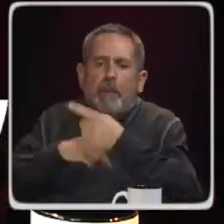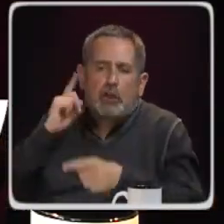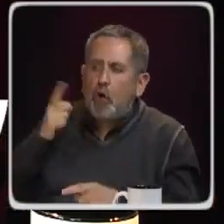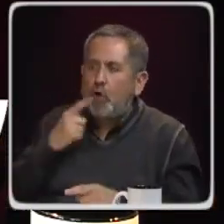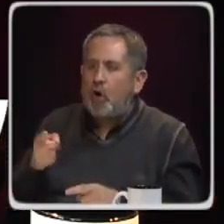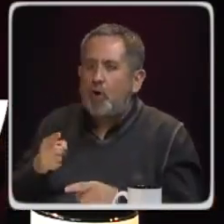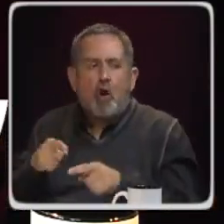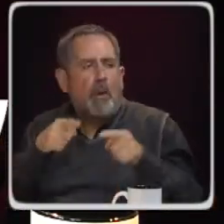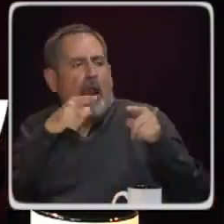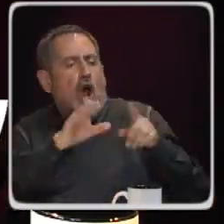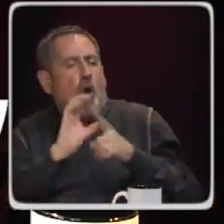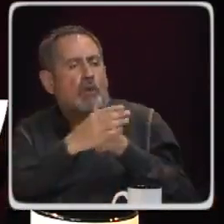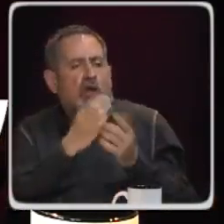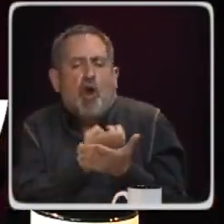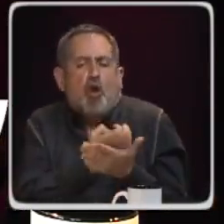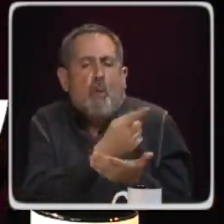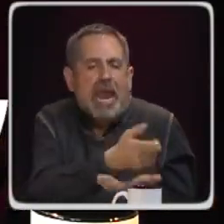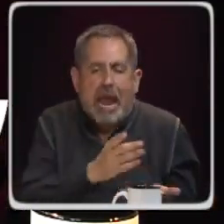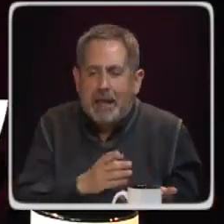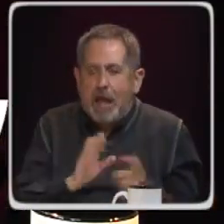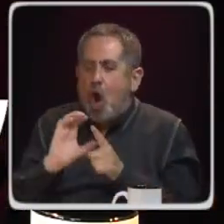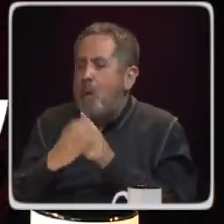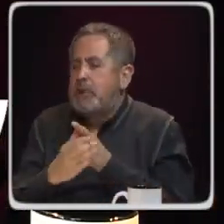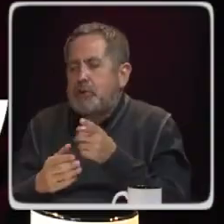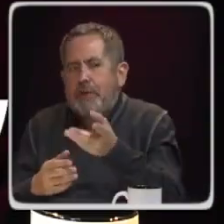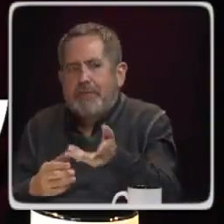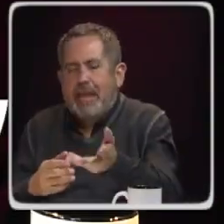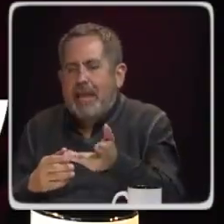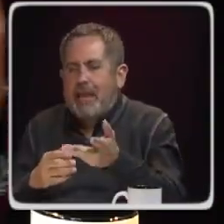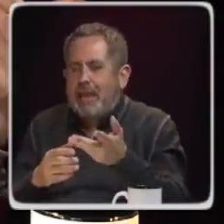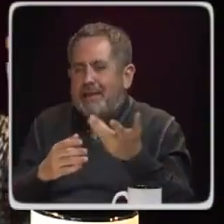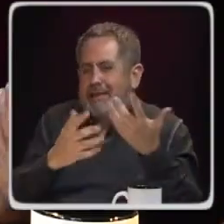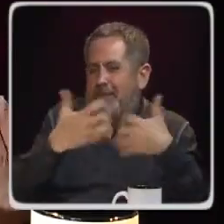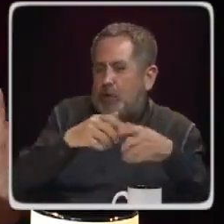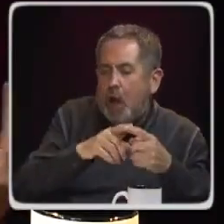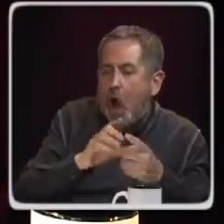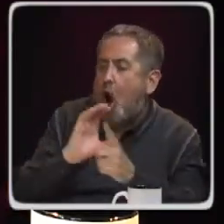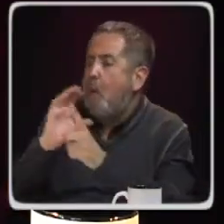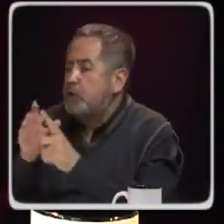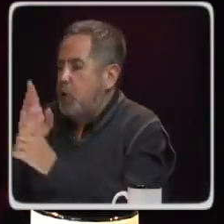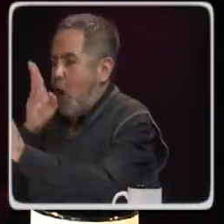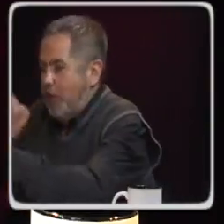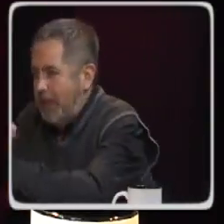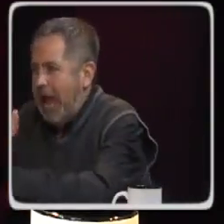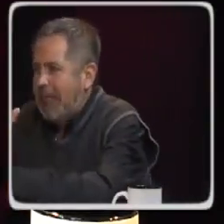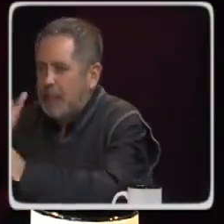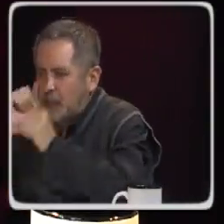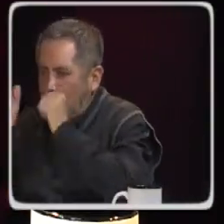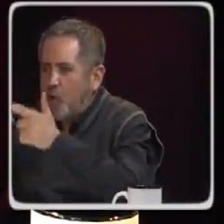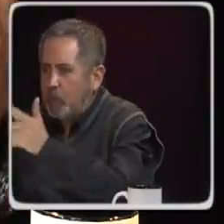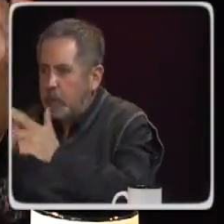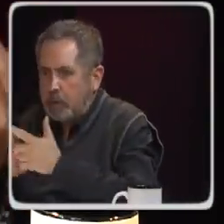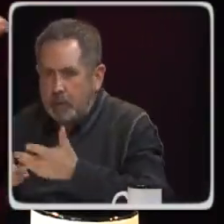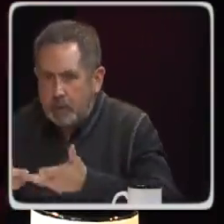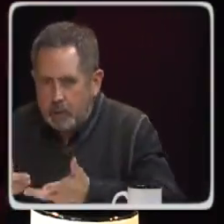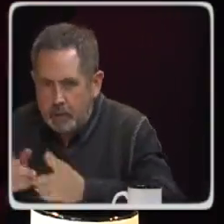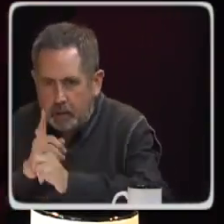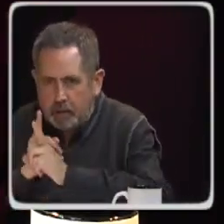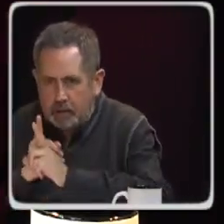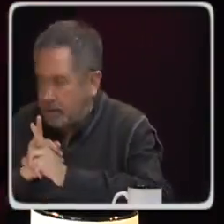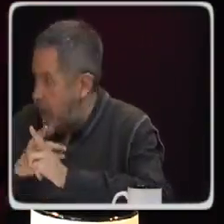están acercando al tema. Lo que nosotros aquí referimos es que las cuotas electorales están divididas